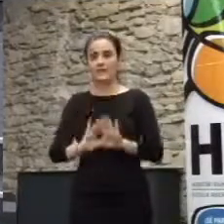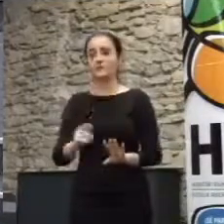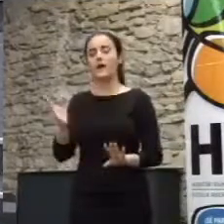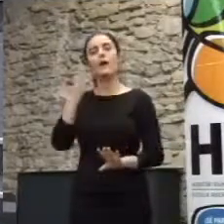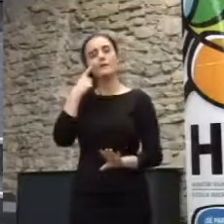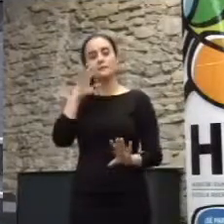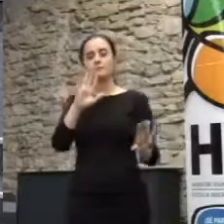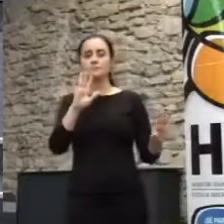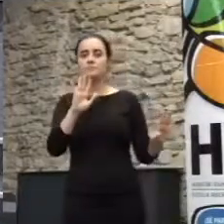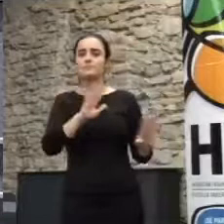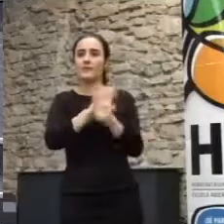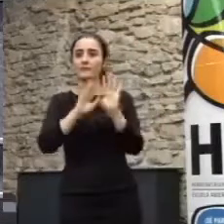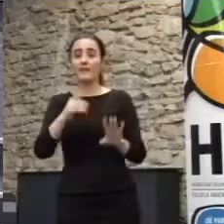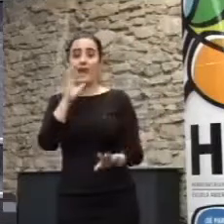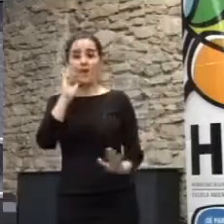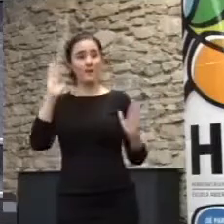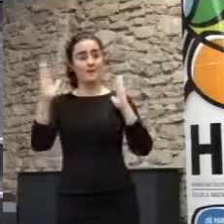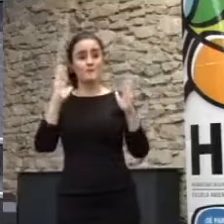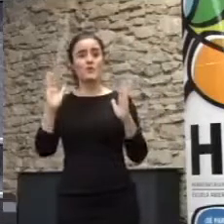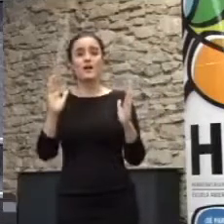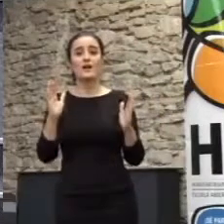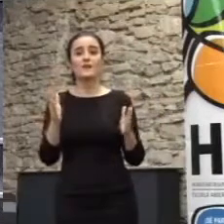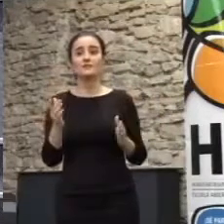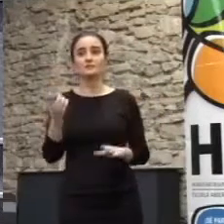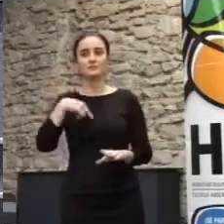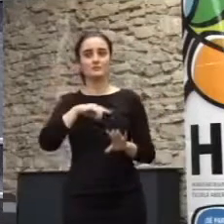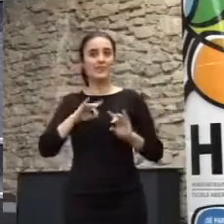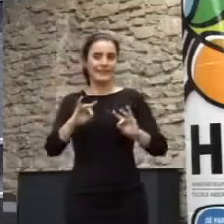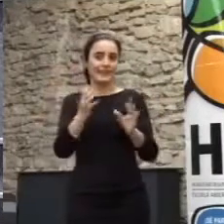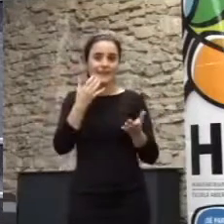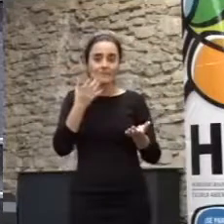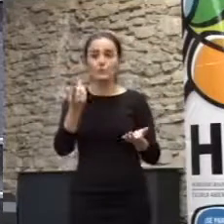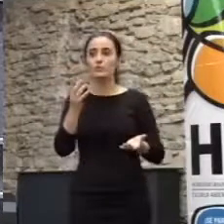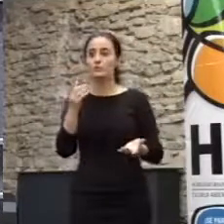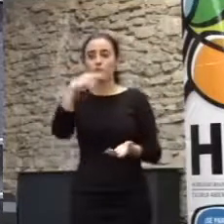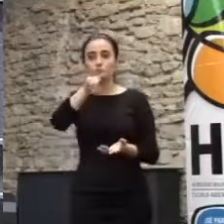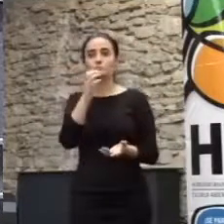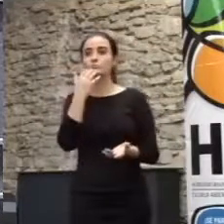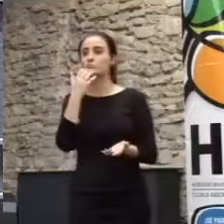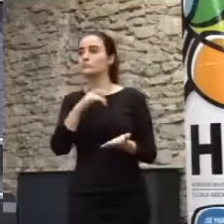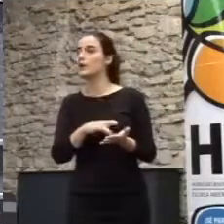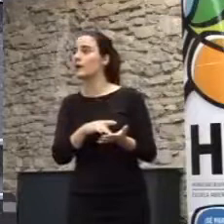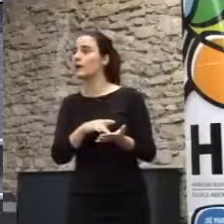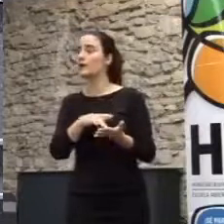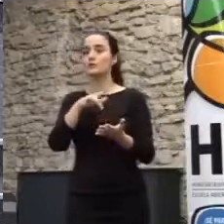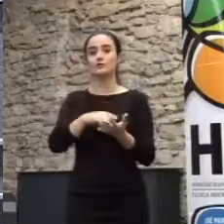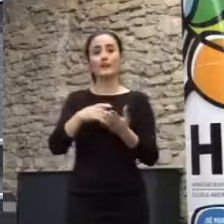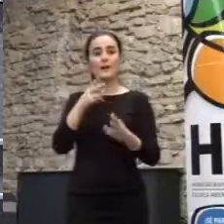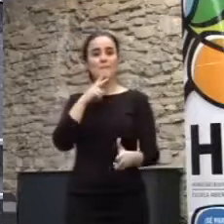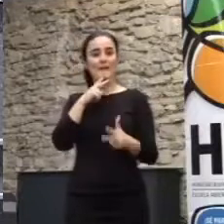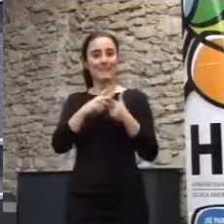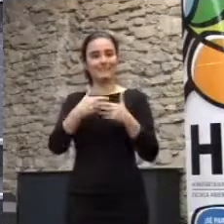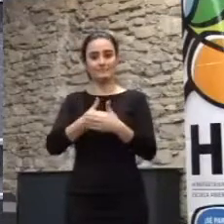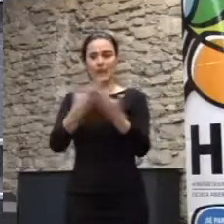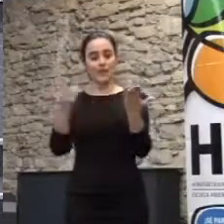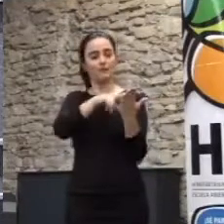equivoquemos. En la época en la que estamos ahora, sobre todo en digital, y bueno, y vosotros, por ejemplo, cuando alguien va a leer el correo a un bar, por ejemplo,